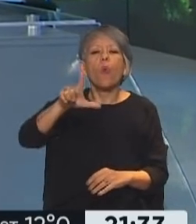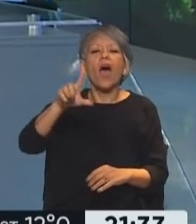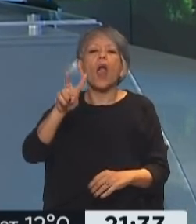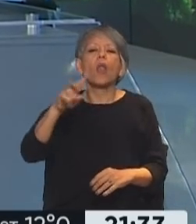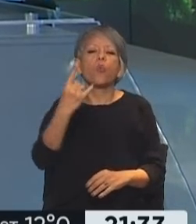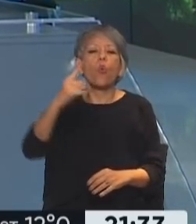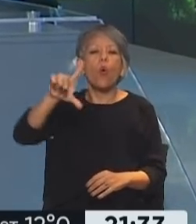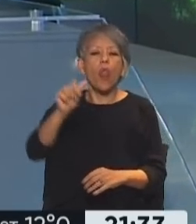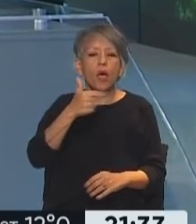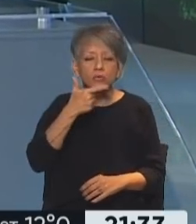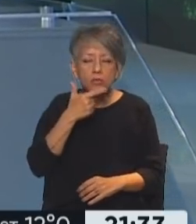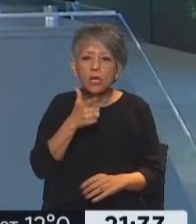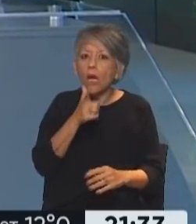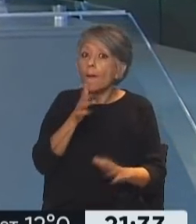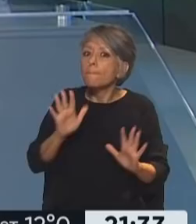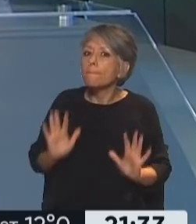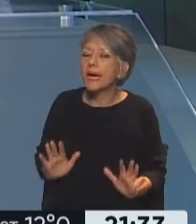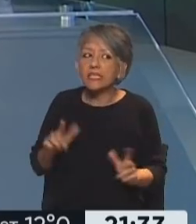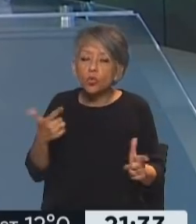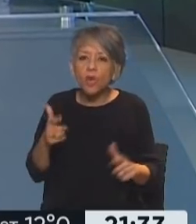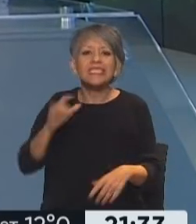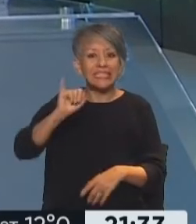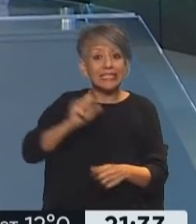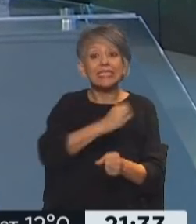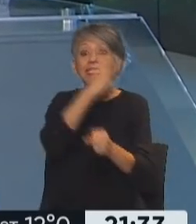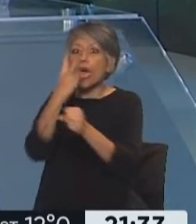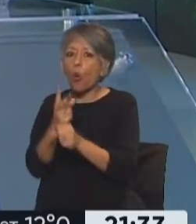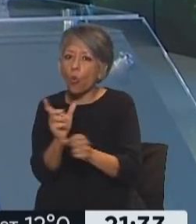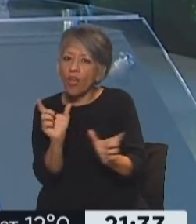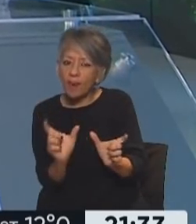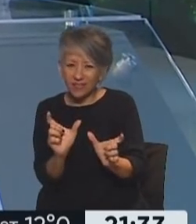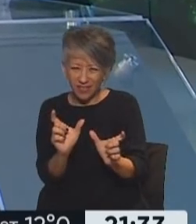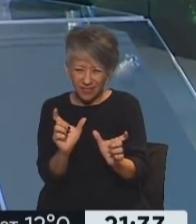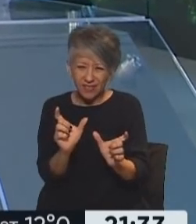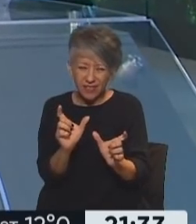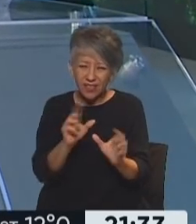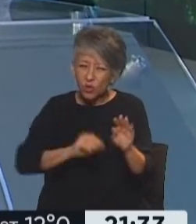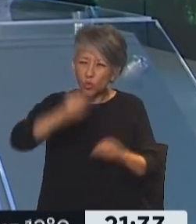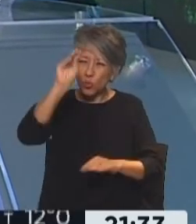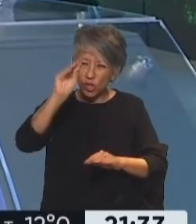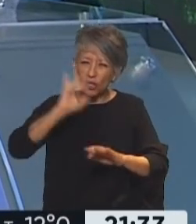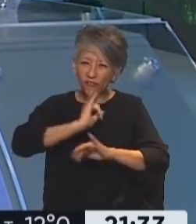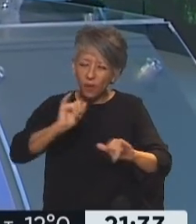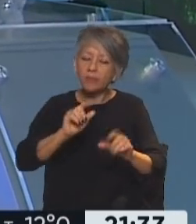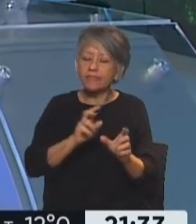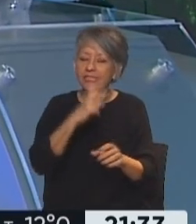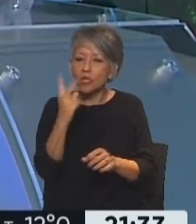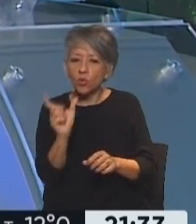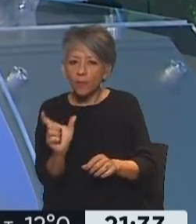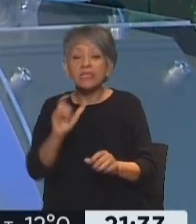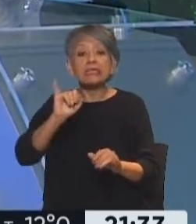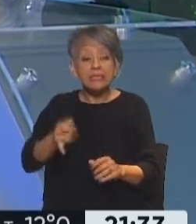realidad todavía una seguridad. Es la segunda parte, ¿no? de este comunicado que aparece allí en el off. Bueno, ahí aclara, ¿no? El mismo off distribuido